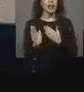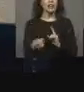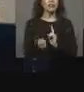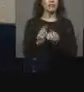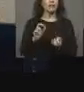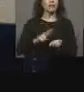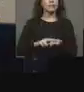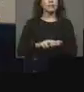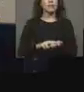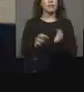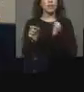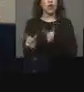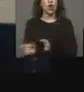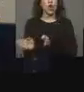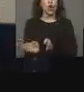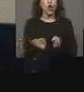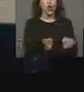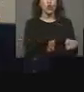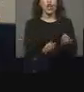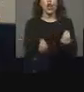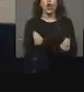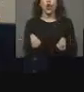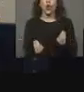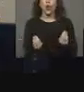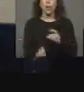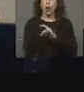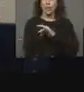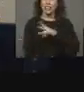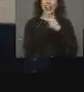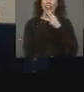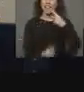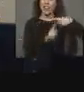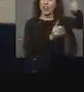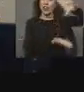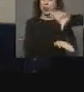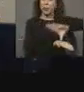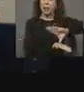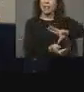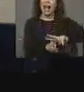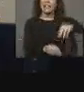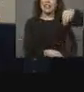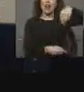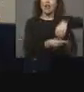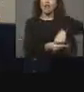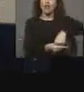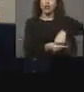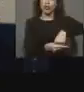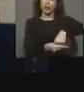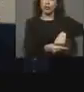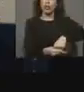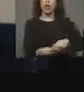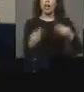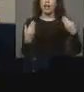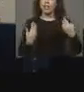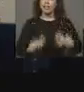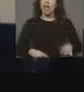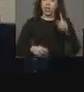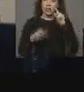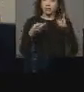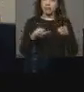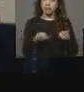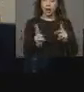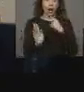operativizar y regular el cómo los chilenos en el extranjero emitirán su voto, pues ya se encuentran